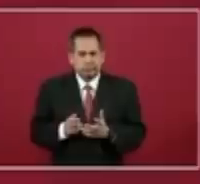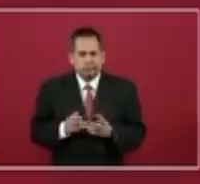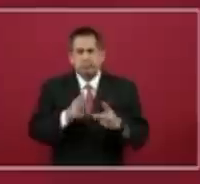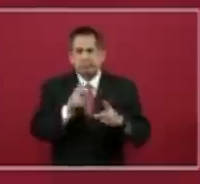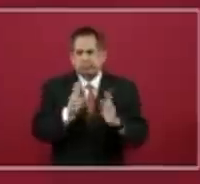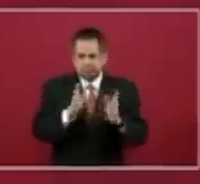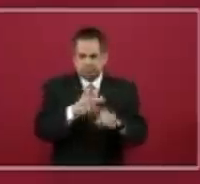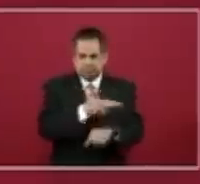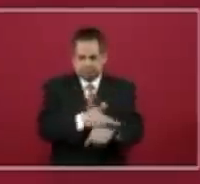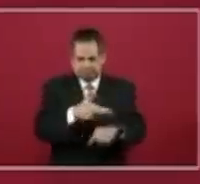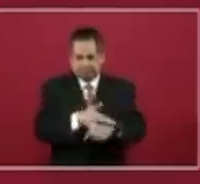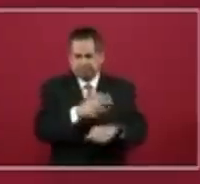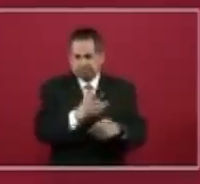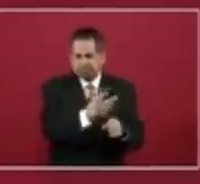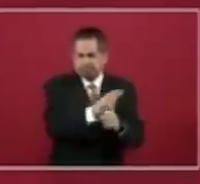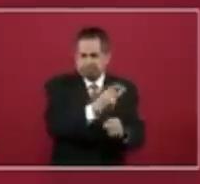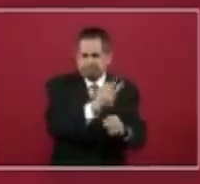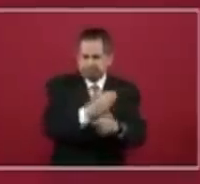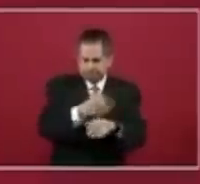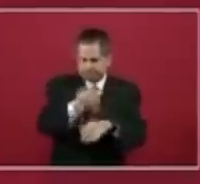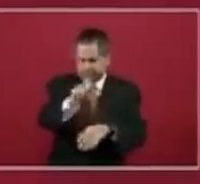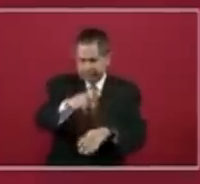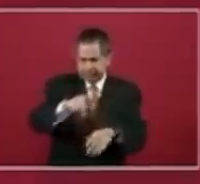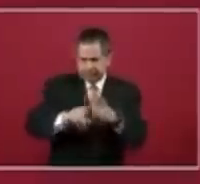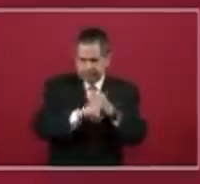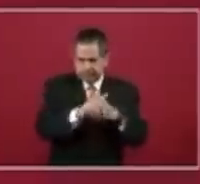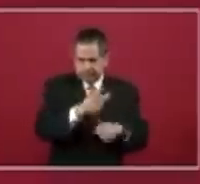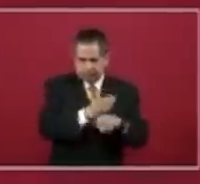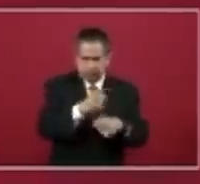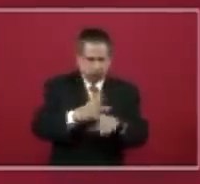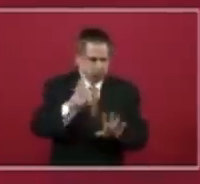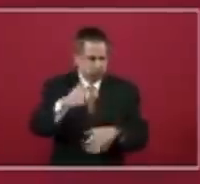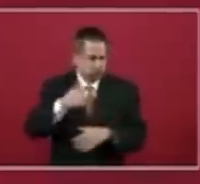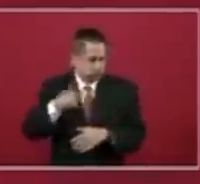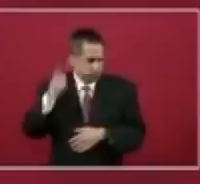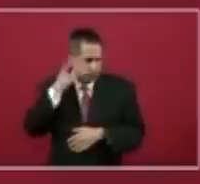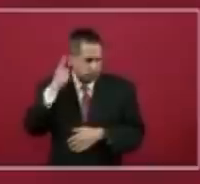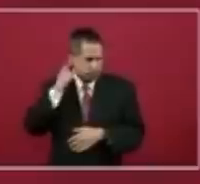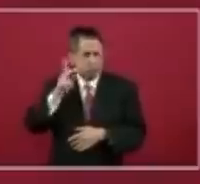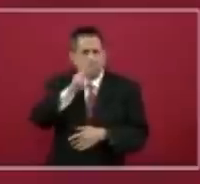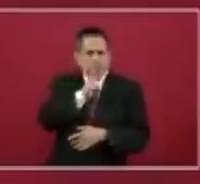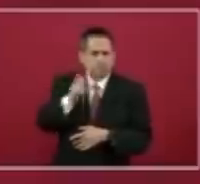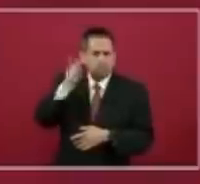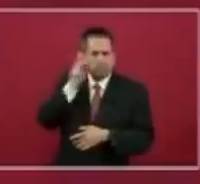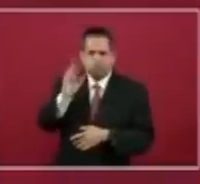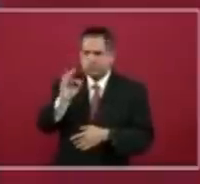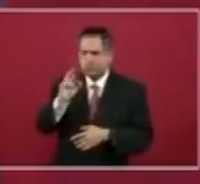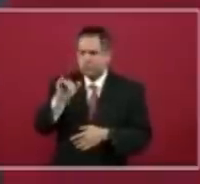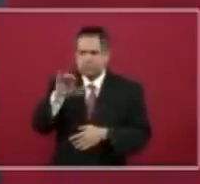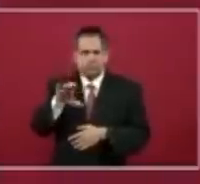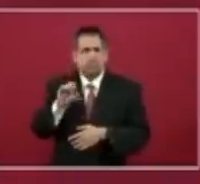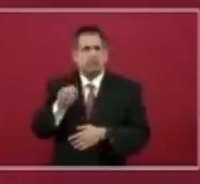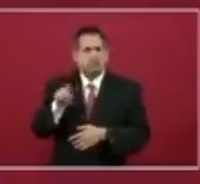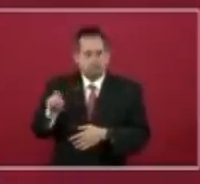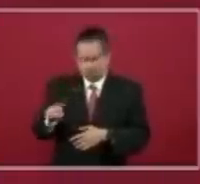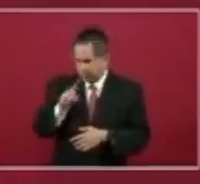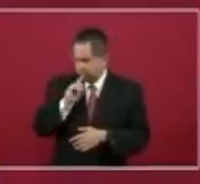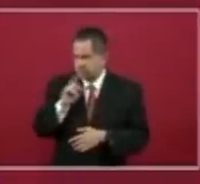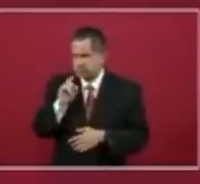enfrentando este problema. He escuchado del Papa Francisco